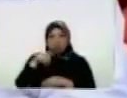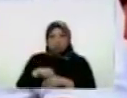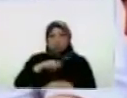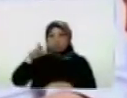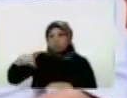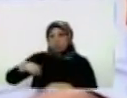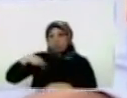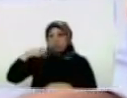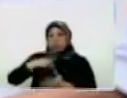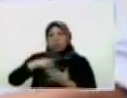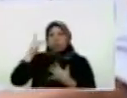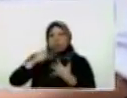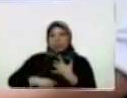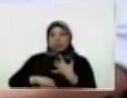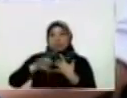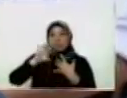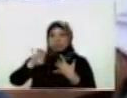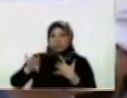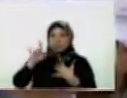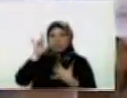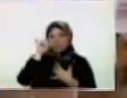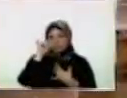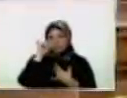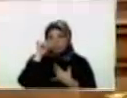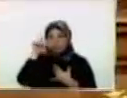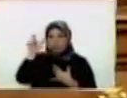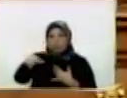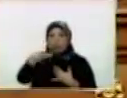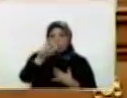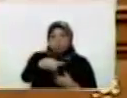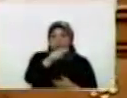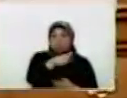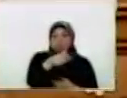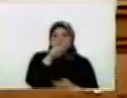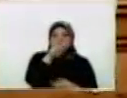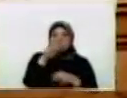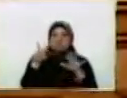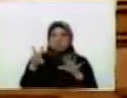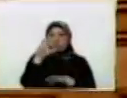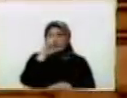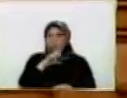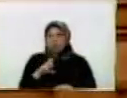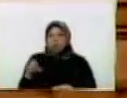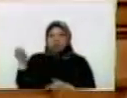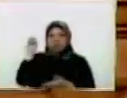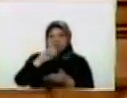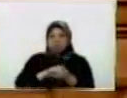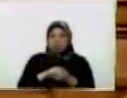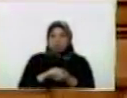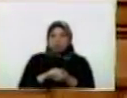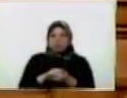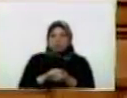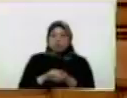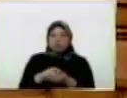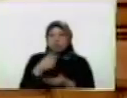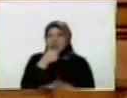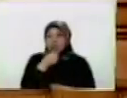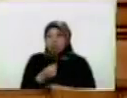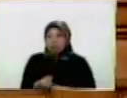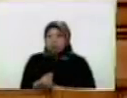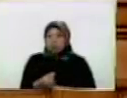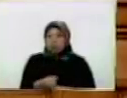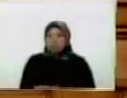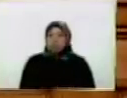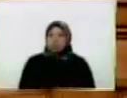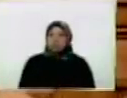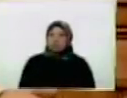proyecto país y ha sido validado por el pueblo en 23 ocasiones de manera favorable.